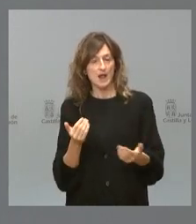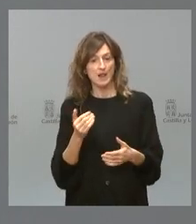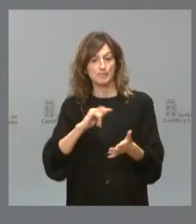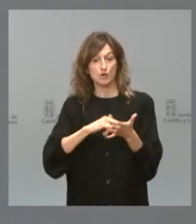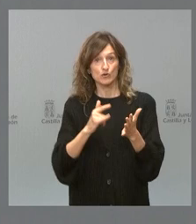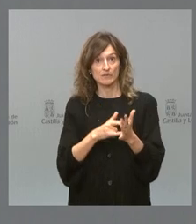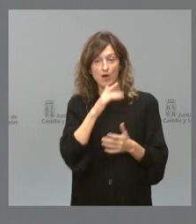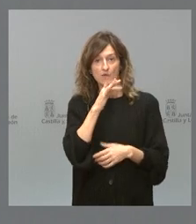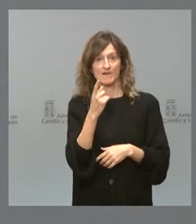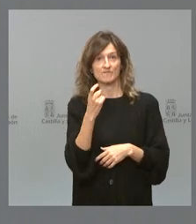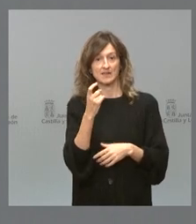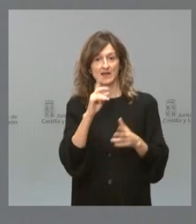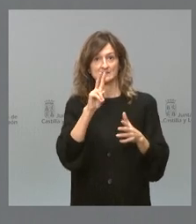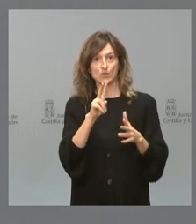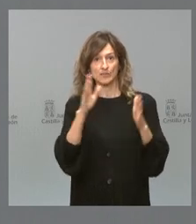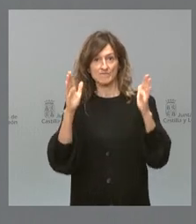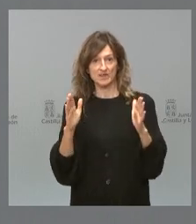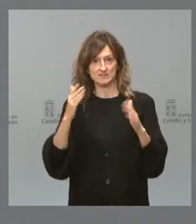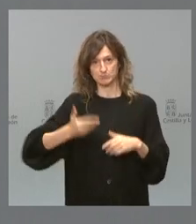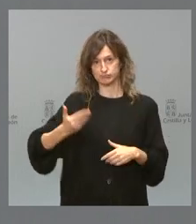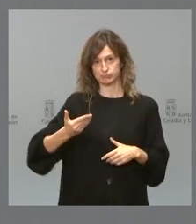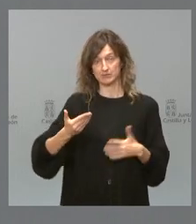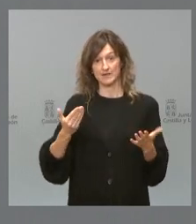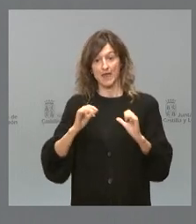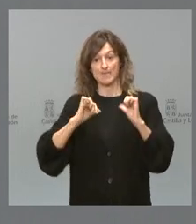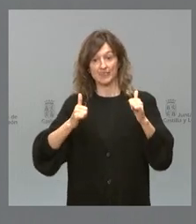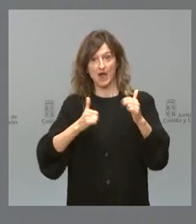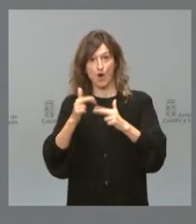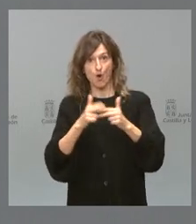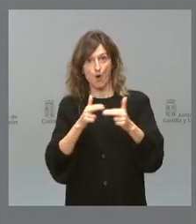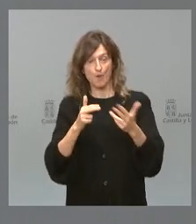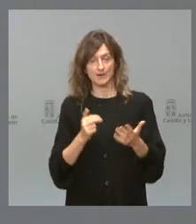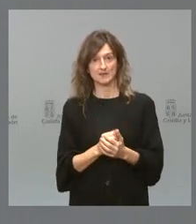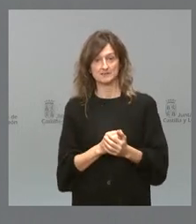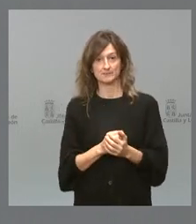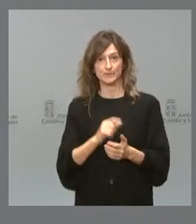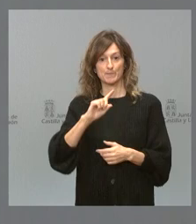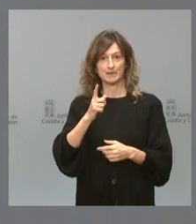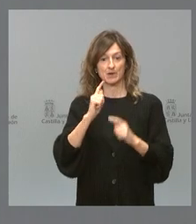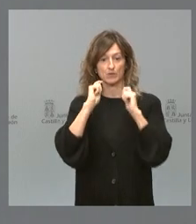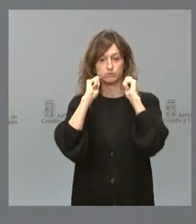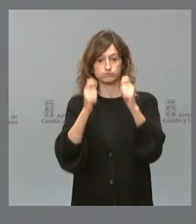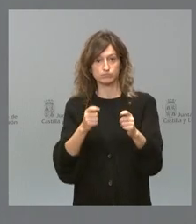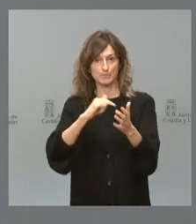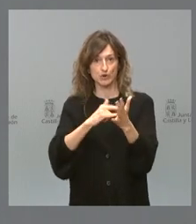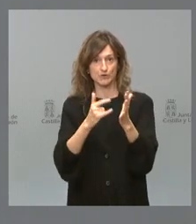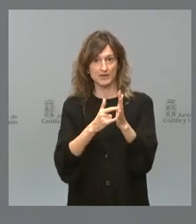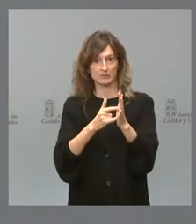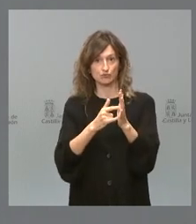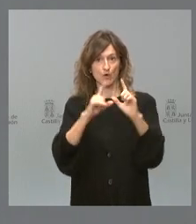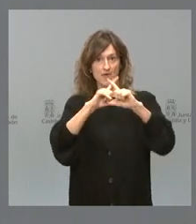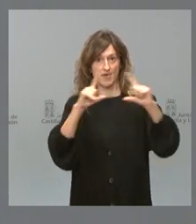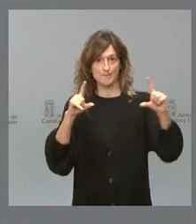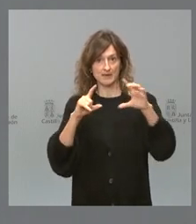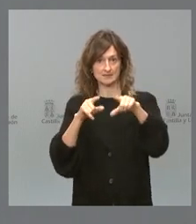proyecto ahora lo que viene es una segunda fase también igualmente importante que es comenzar ya las obras en cuanto procedamos a la adjudicación del proyecto a la entidad